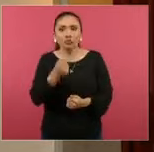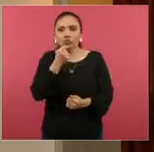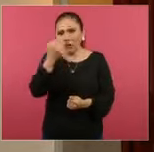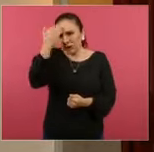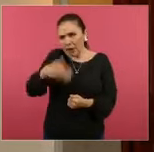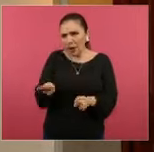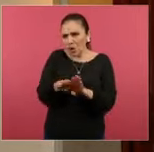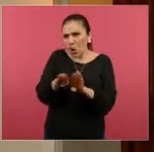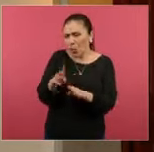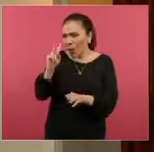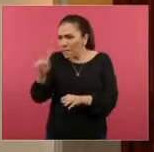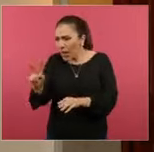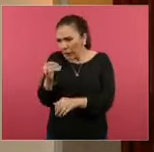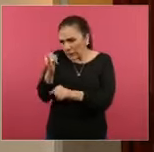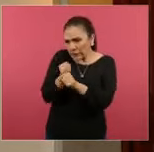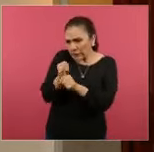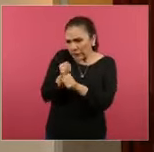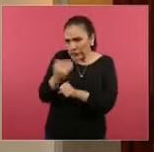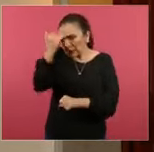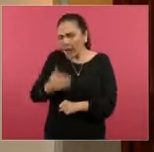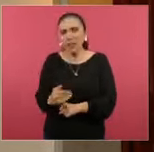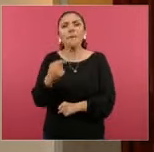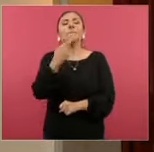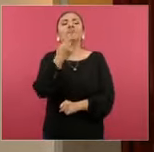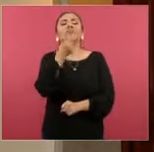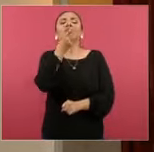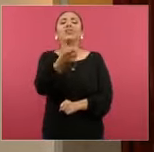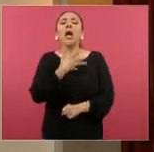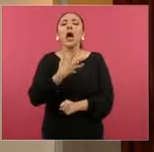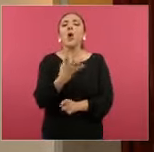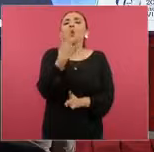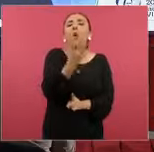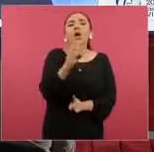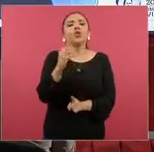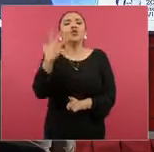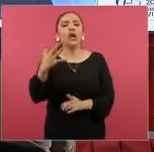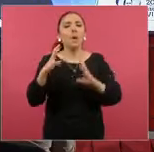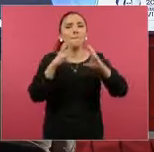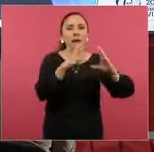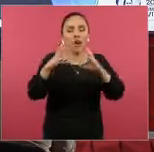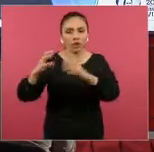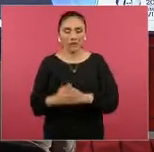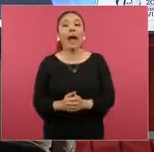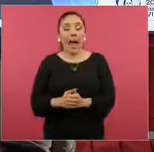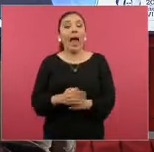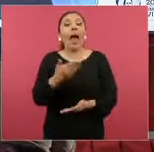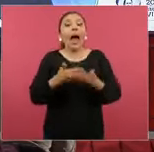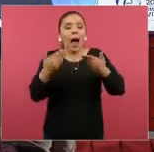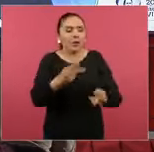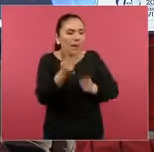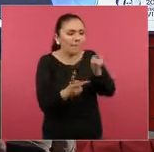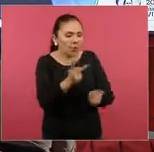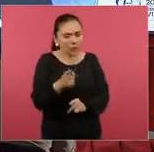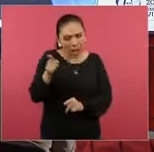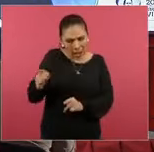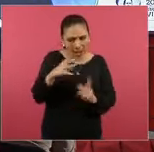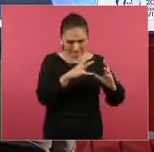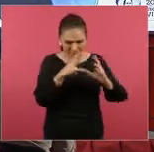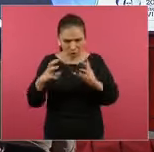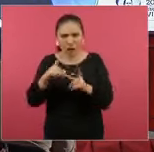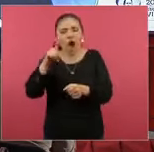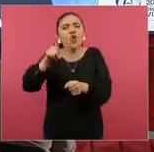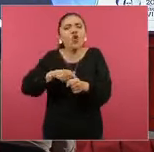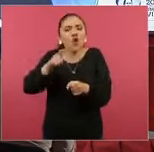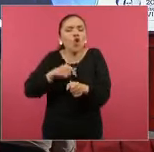está estructurando. Está diciendo, hay 4 o 5 pelotas y él está organizando. Ahora, ¿de cuántos colores hay? Está creando una tabla